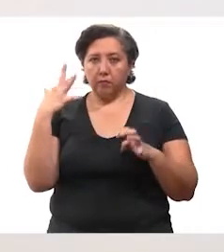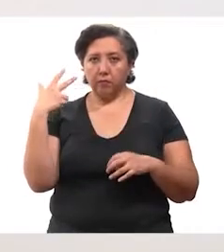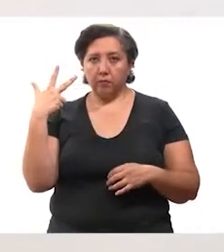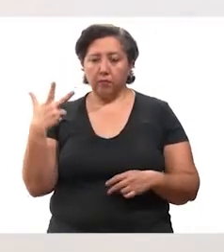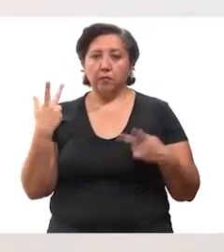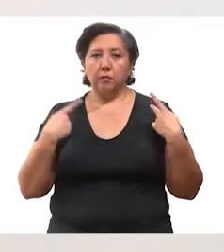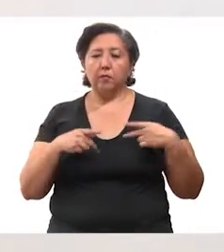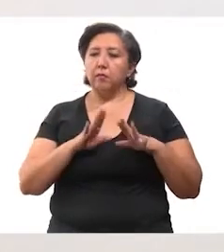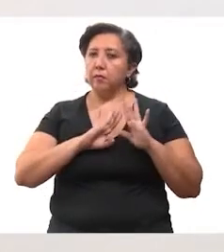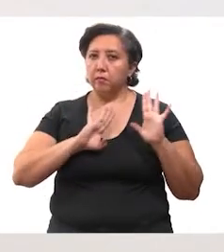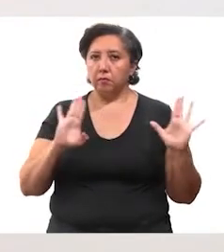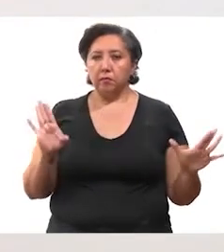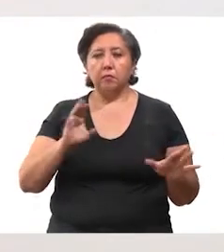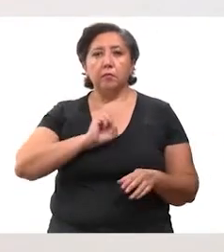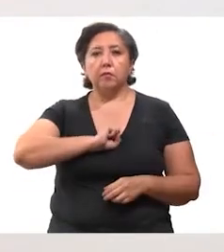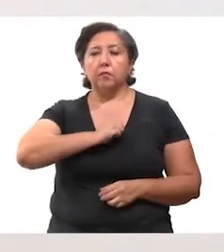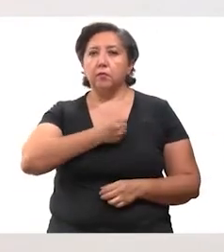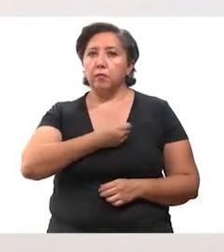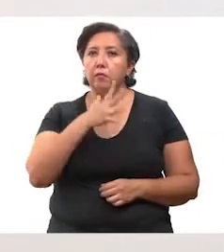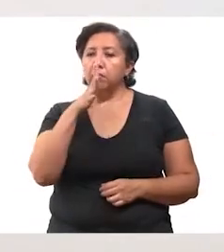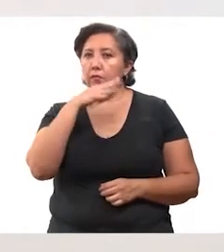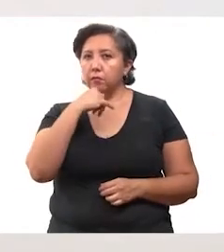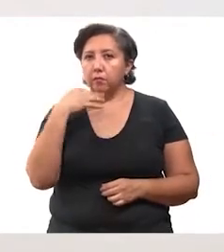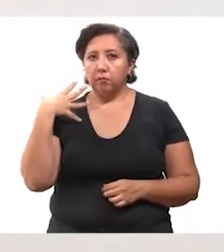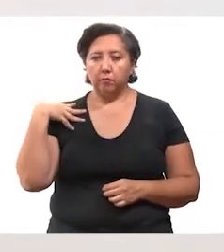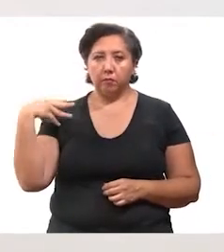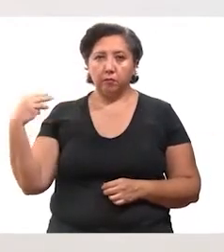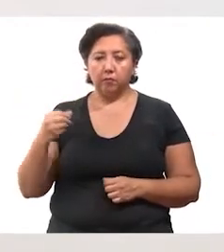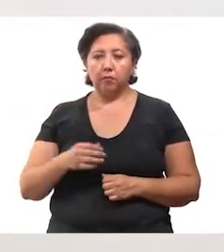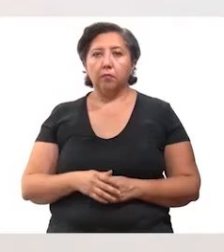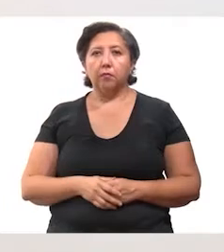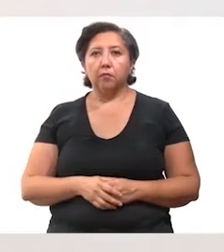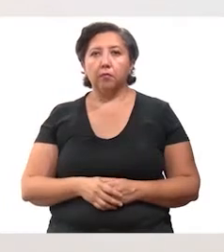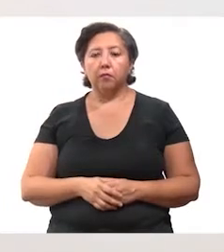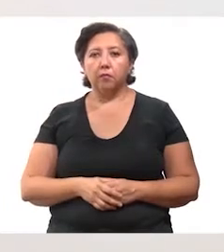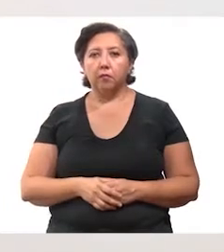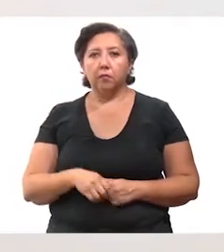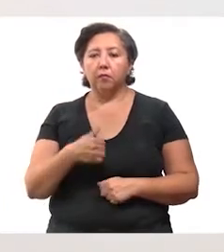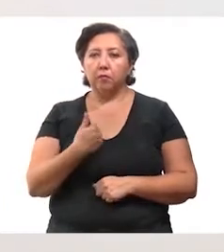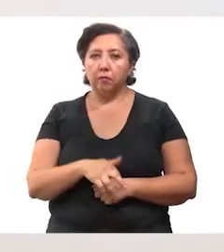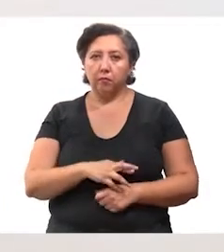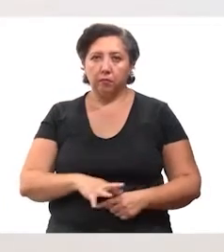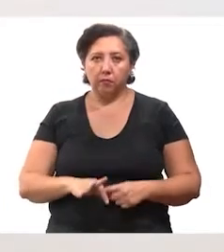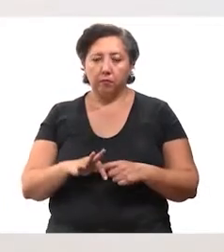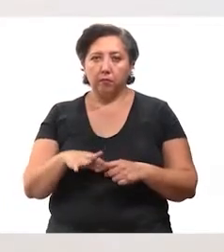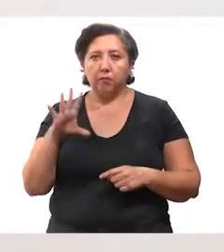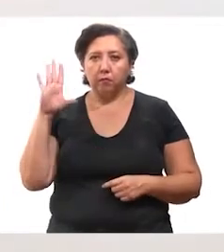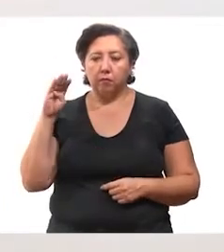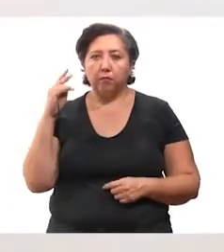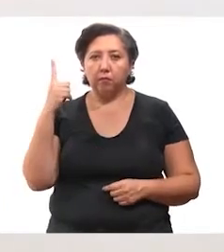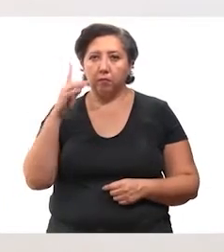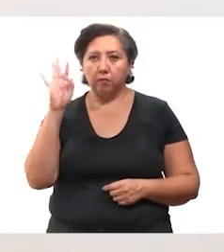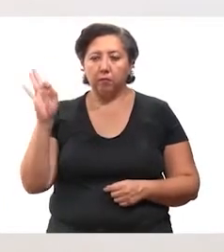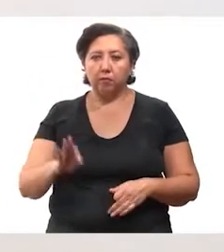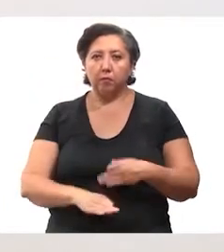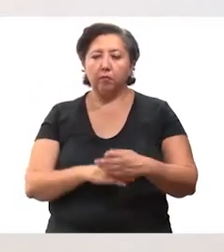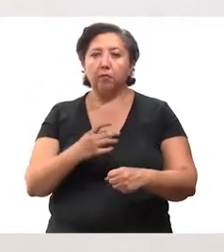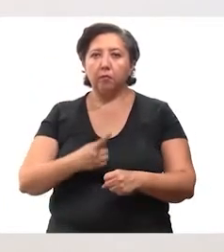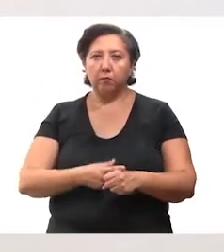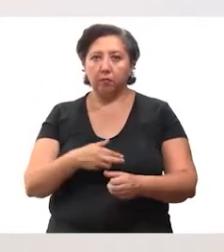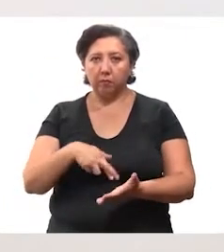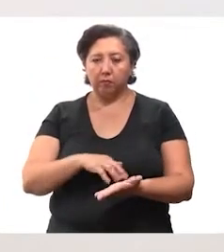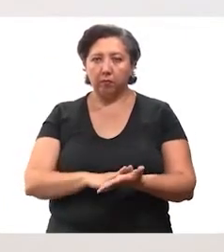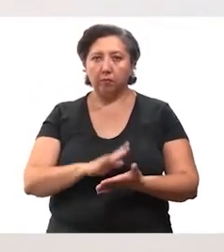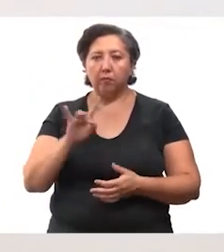70.958 pacientes ya se recuperaron, no presentan síntomas ni pueden contagiar. Esta cifra representa el 91% del total